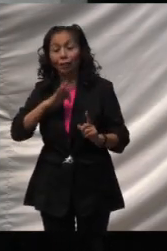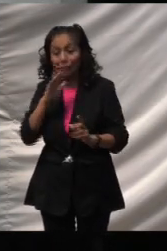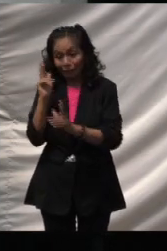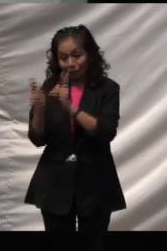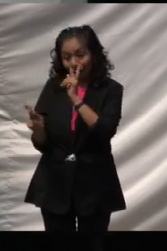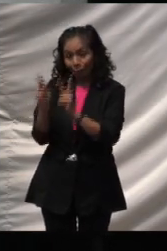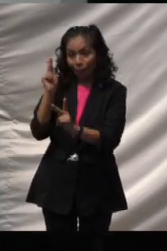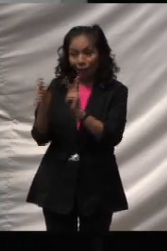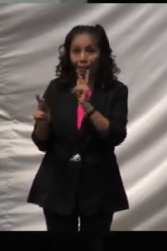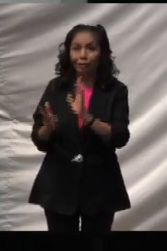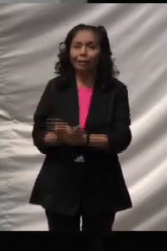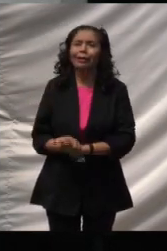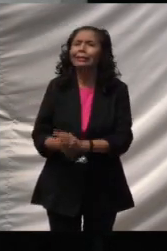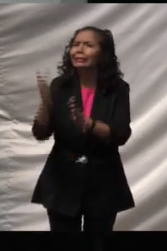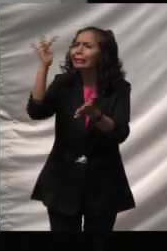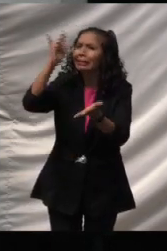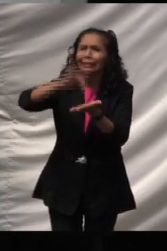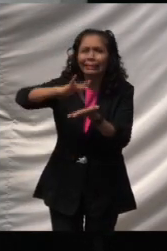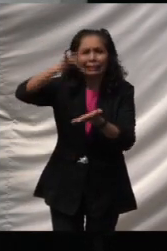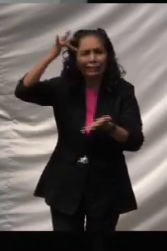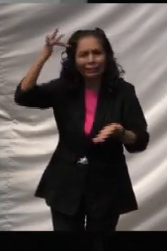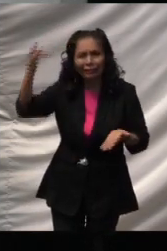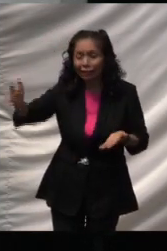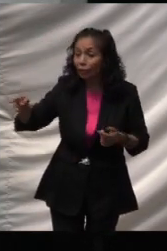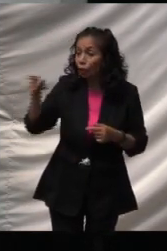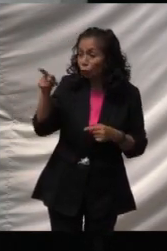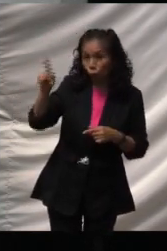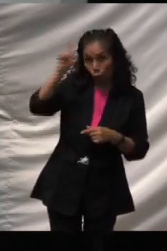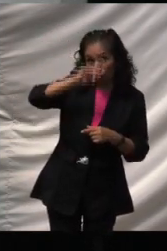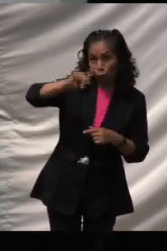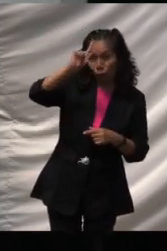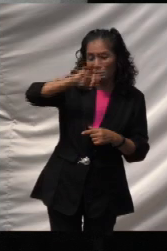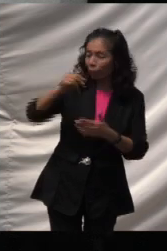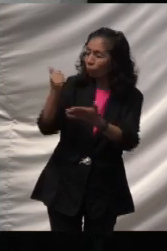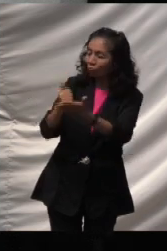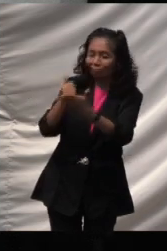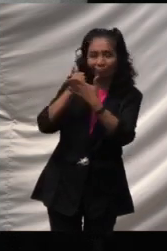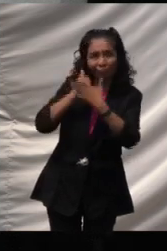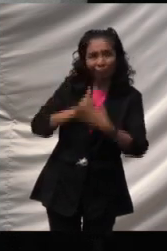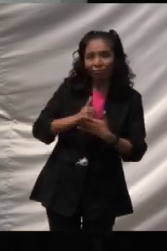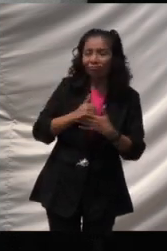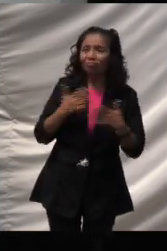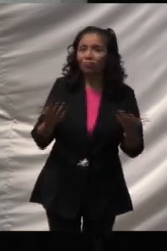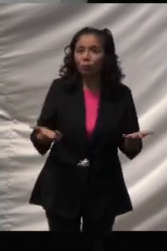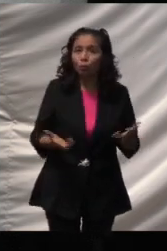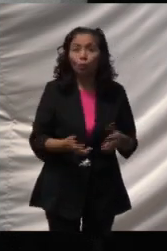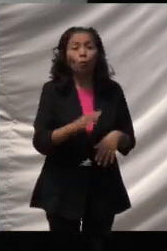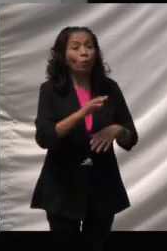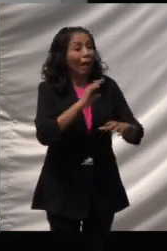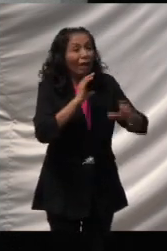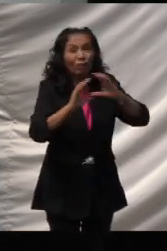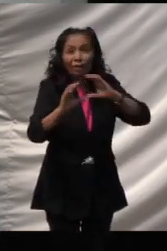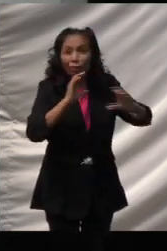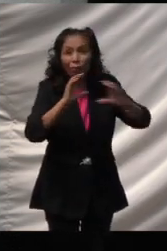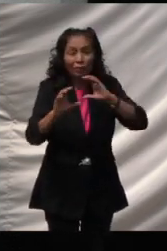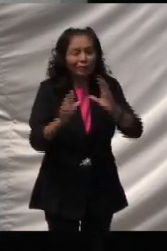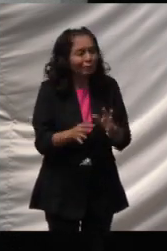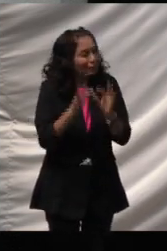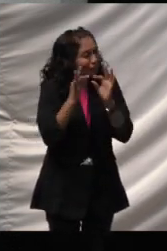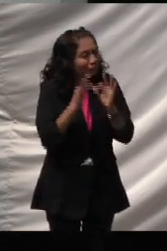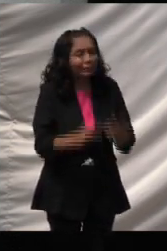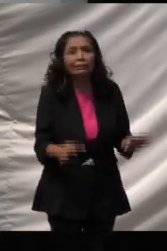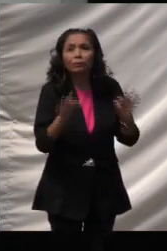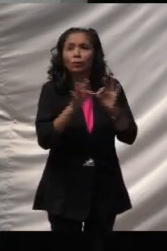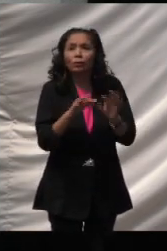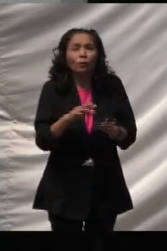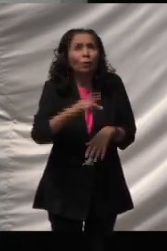platica. Muchas gracias, Carla. Tu consejo me sirvió de mucho. Nunca había tenido una buena comunicación con mi madre. Fue